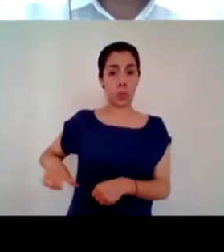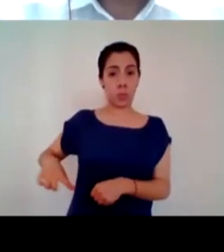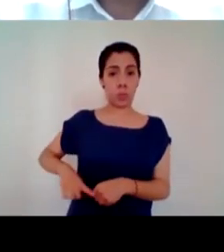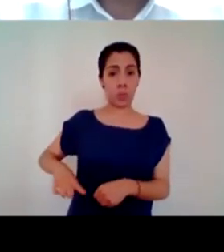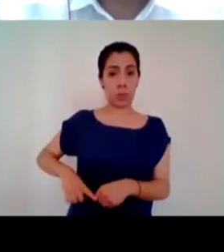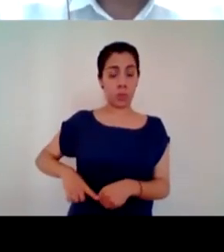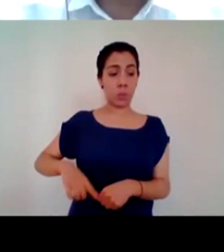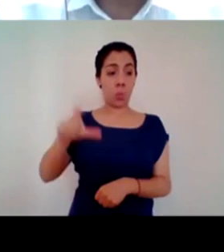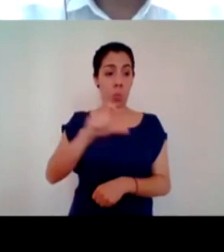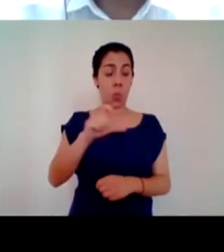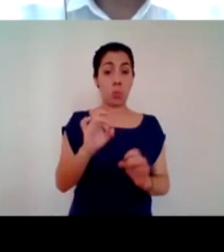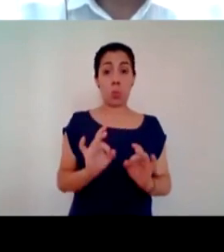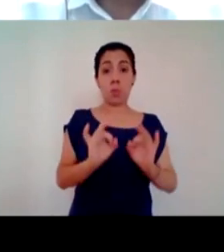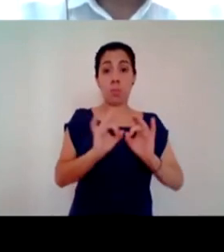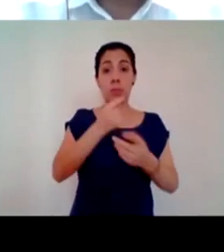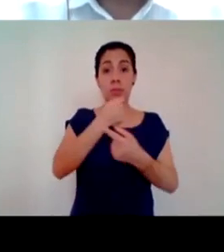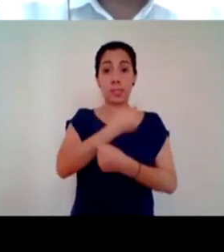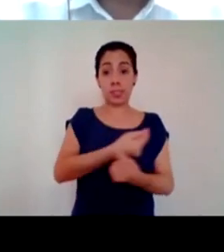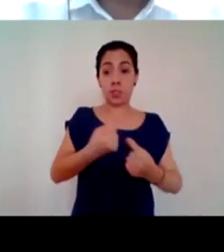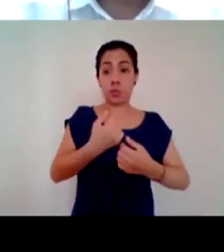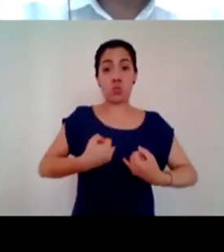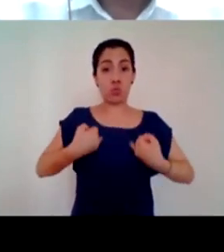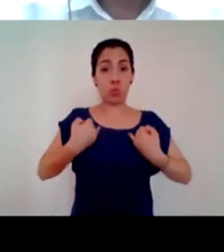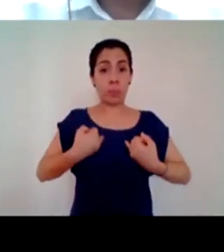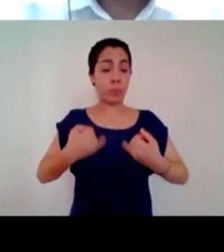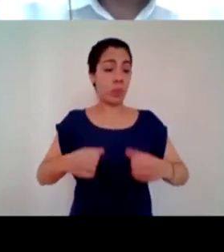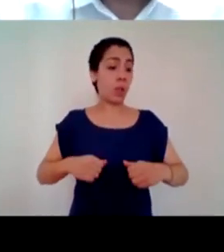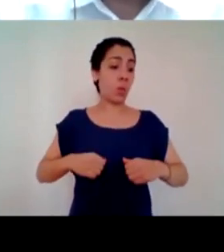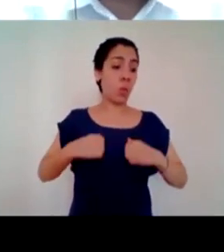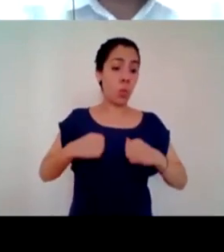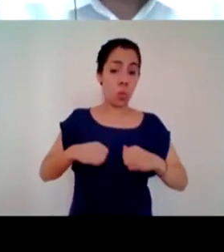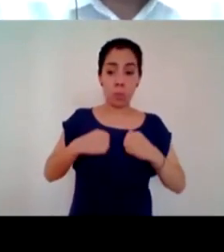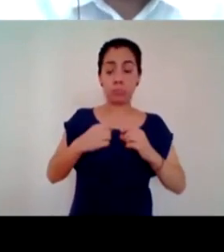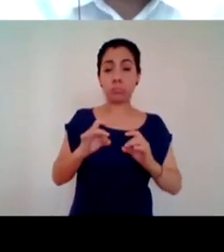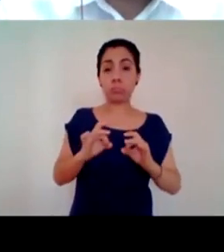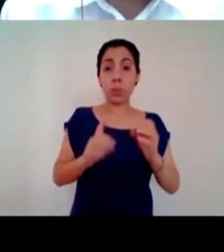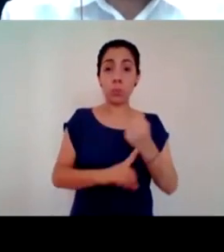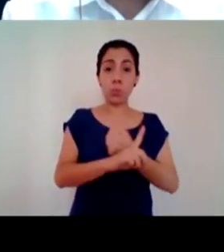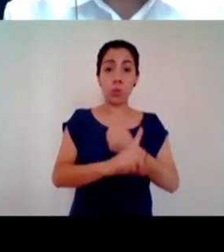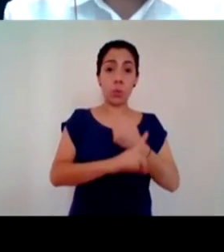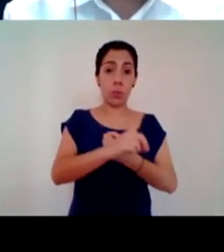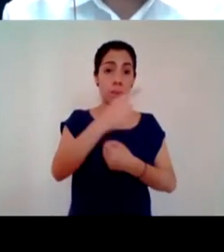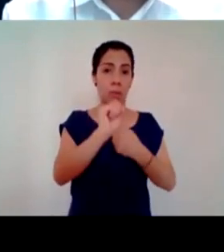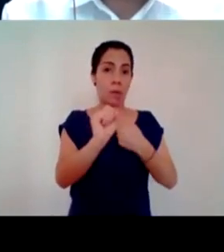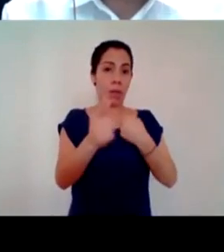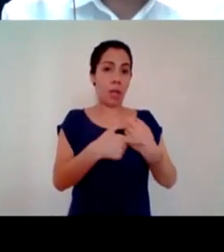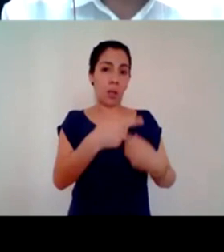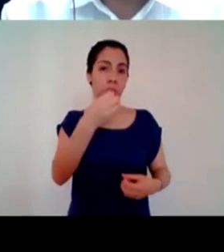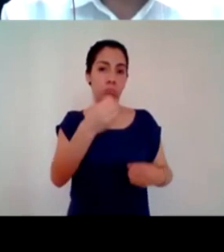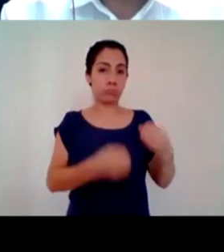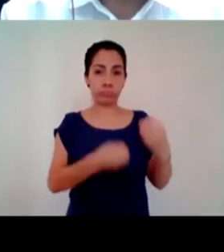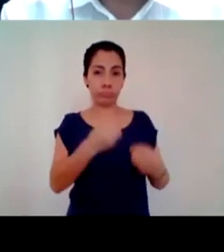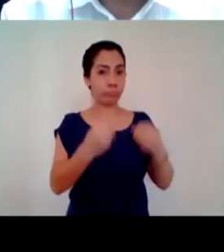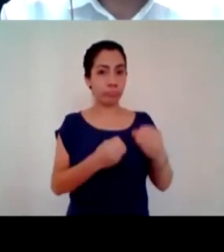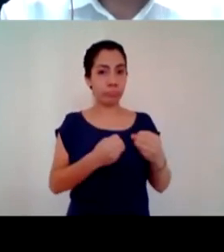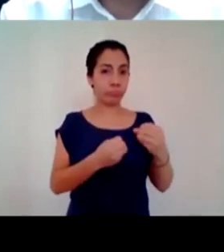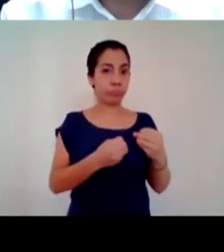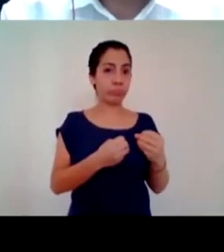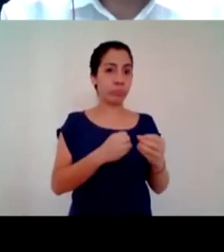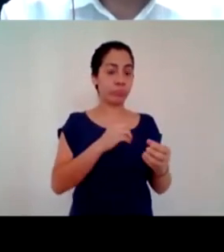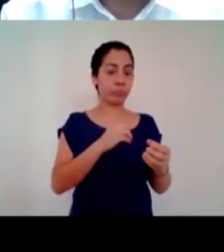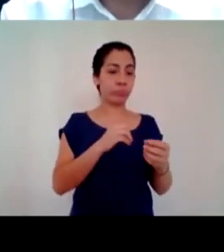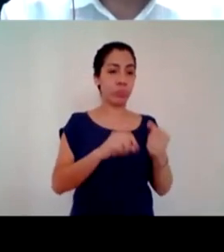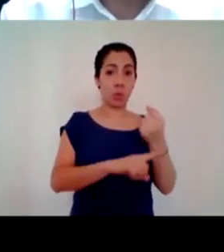o adolescente se ve involucrado en una hipótesis penal, que ya está dispuesto ahí en la Constitución. Para todos aquellos